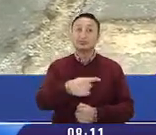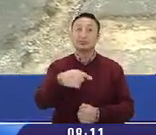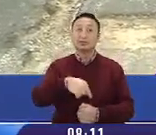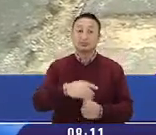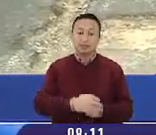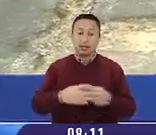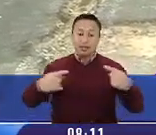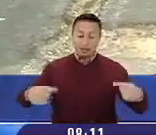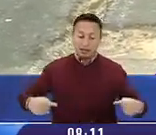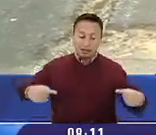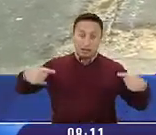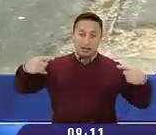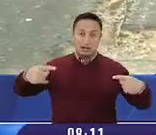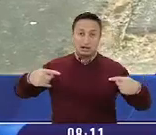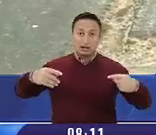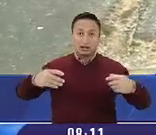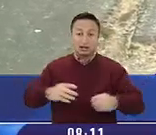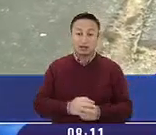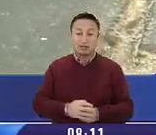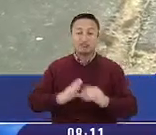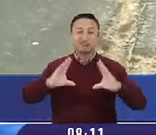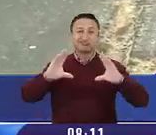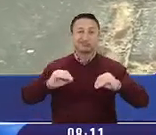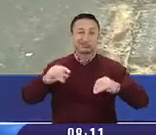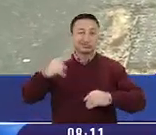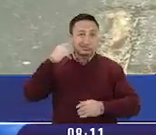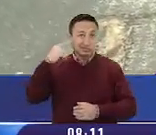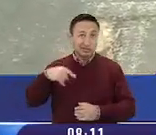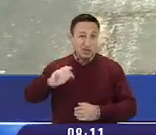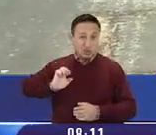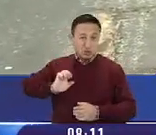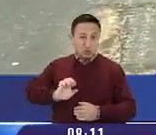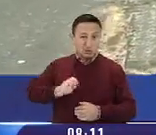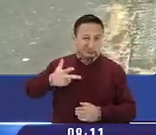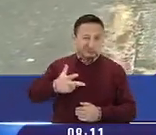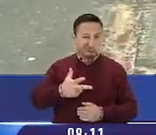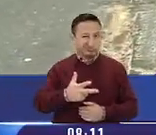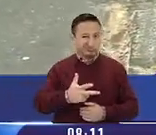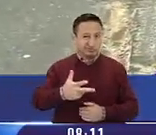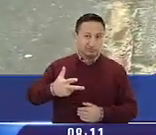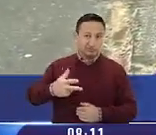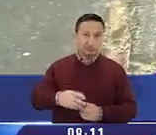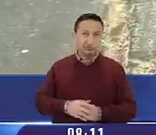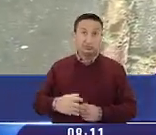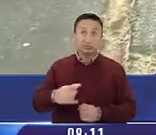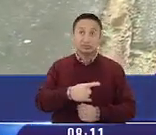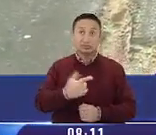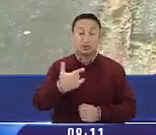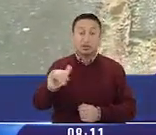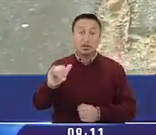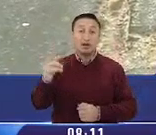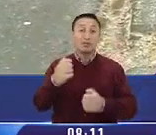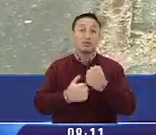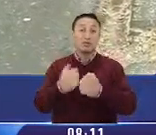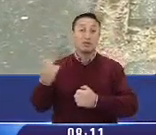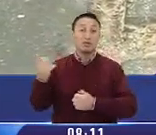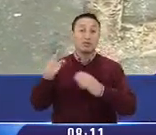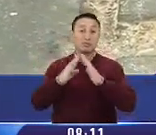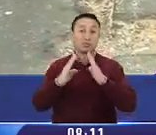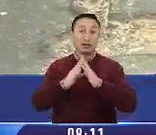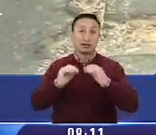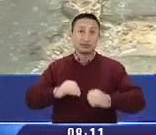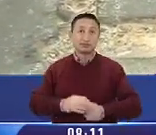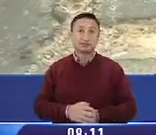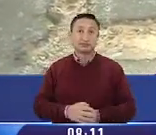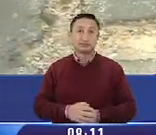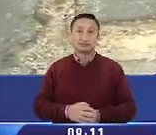son las que sufren acá los daños. Ustedes escuchan los frenazos y también perjudica esto a sus viviendas, me decían ustedes. Una especie de vibración. Ahí